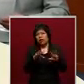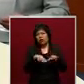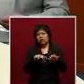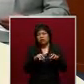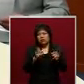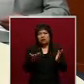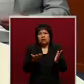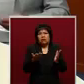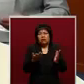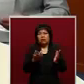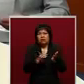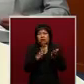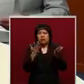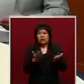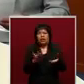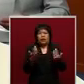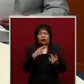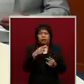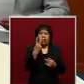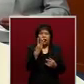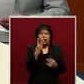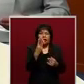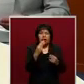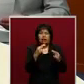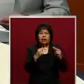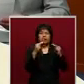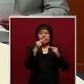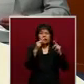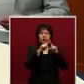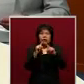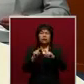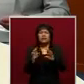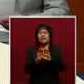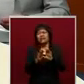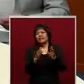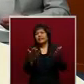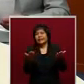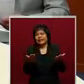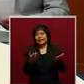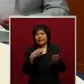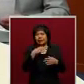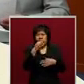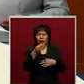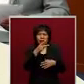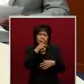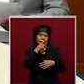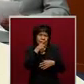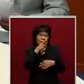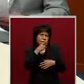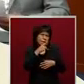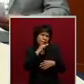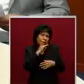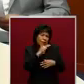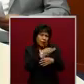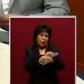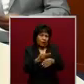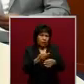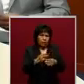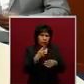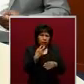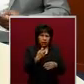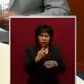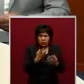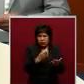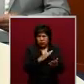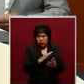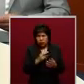equipo de computación para 3 diferentes niveles educativos, ¿no? ¿Cómo decirles a los padres que eso puede